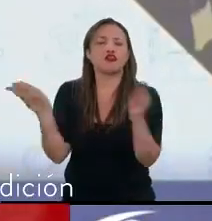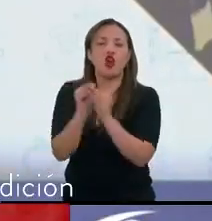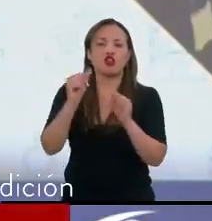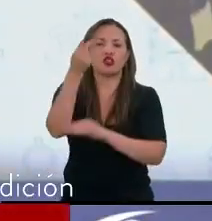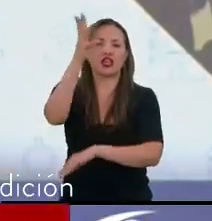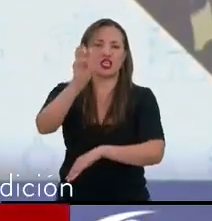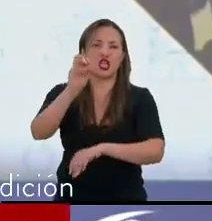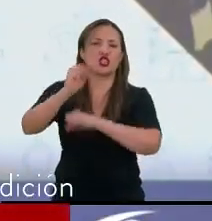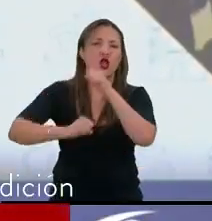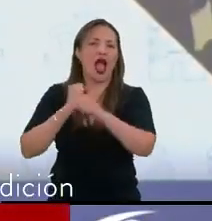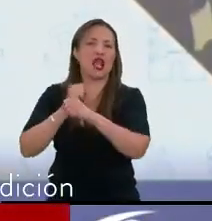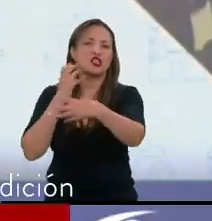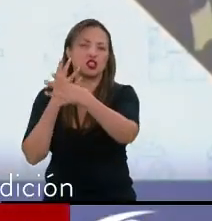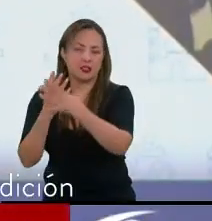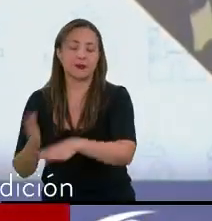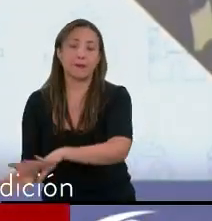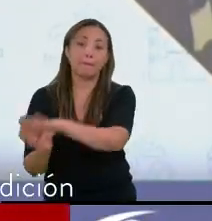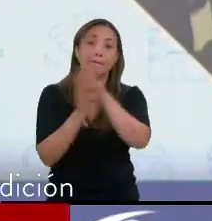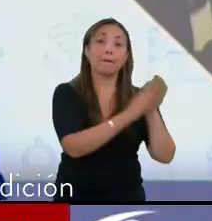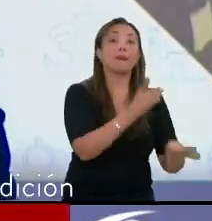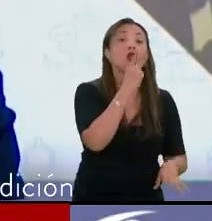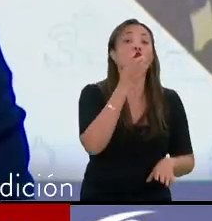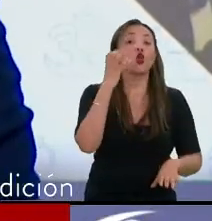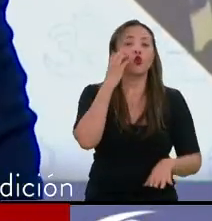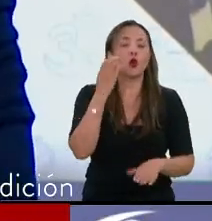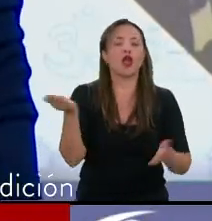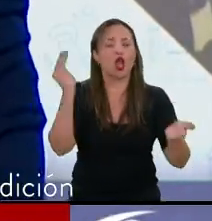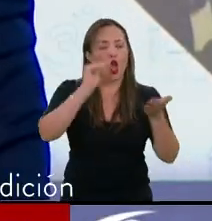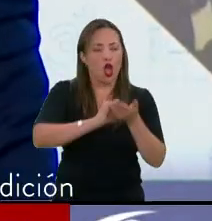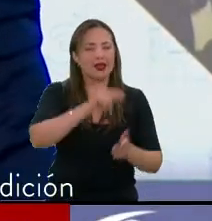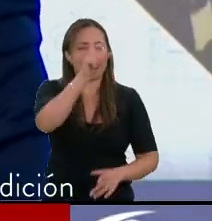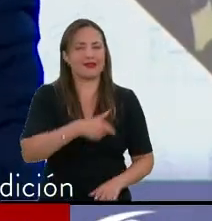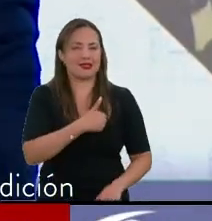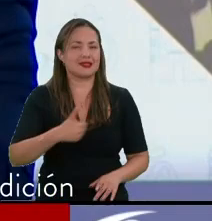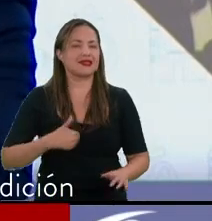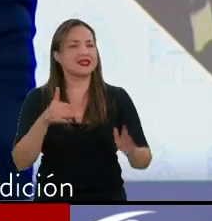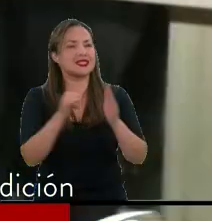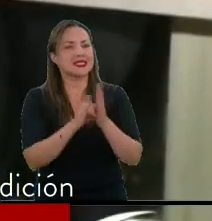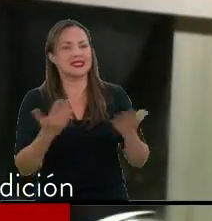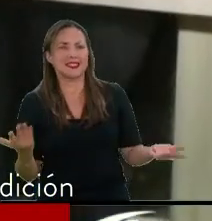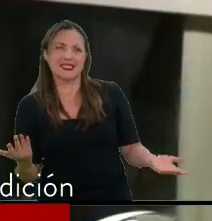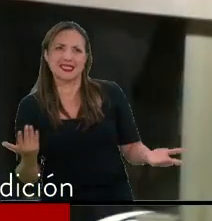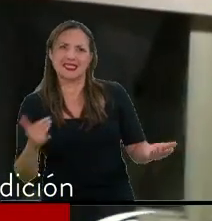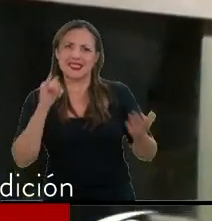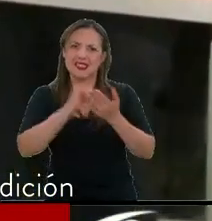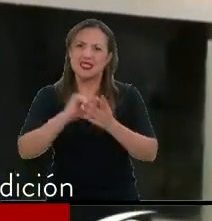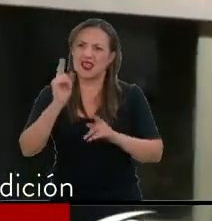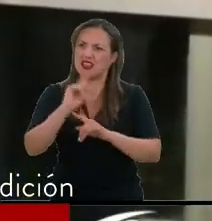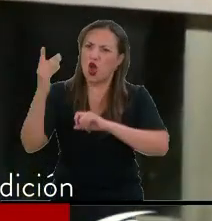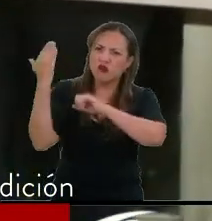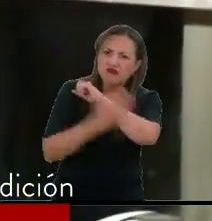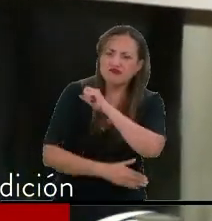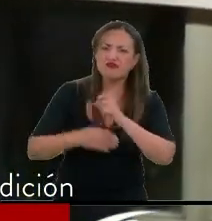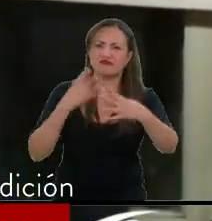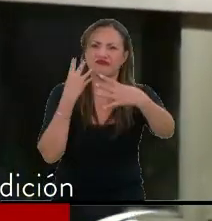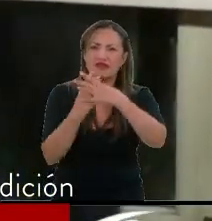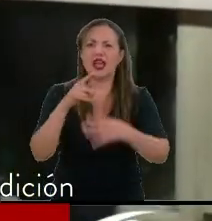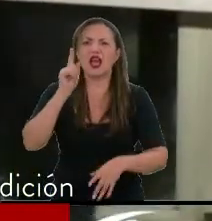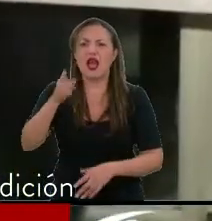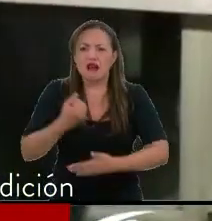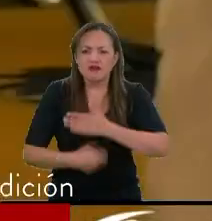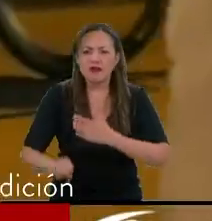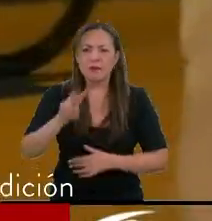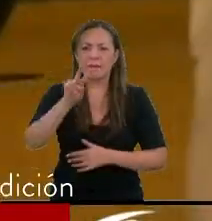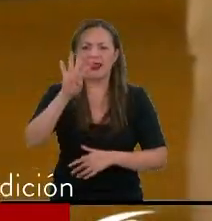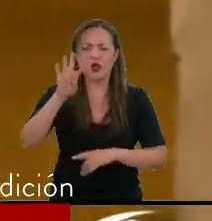El presidente Iván Duque una vez más cuestionó la despenalización del aborto en Colombia hasta la semana número 24. El jefe de Estado hizo un